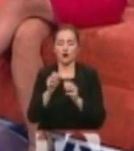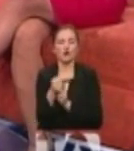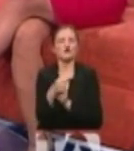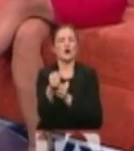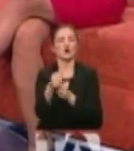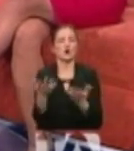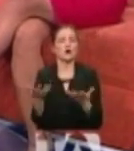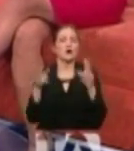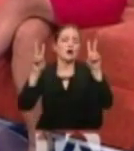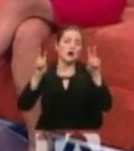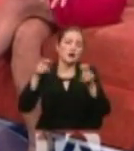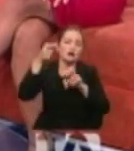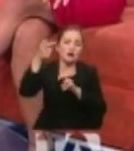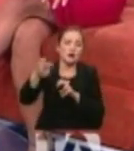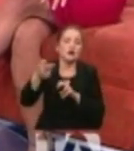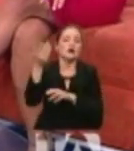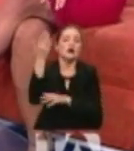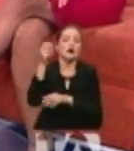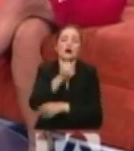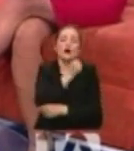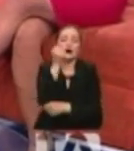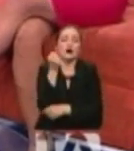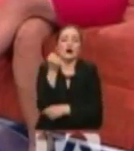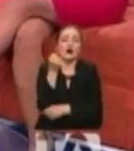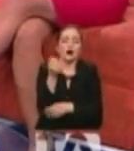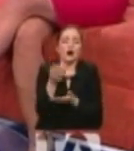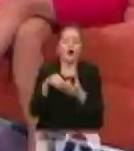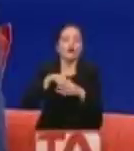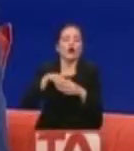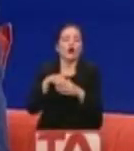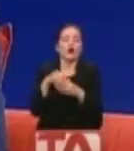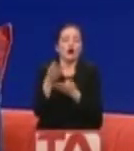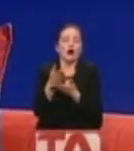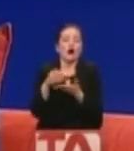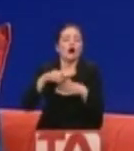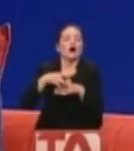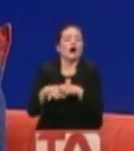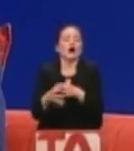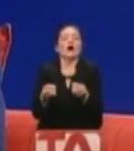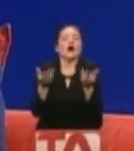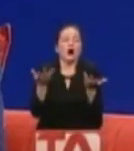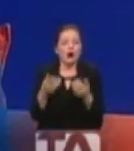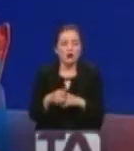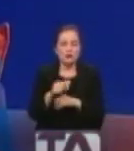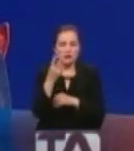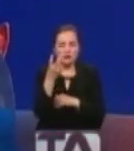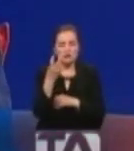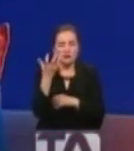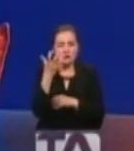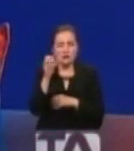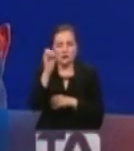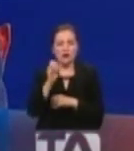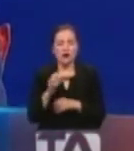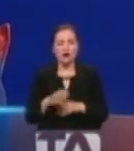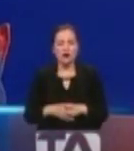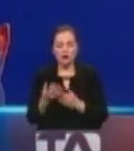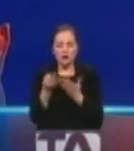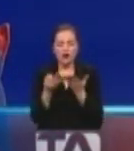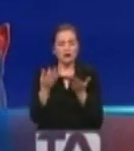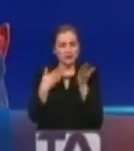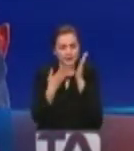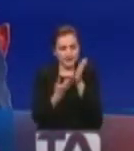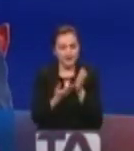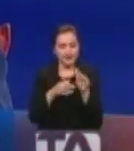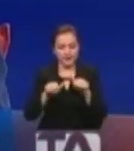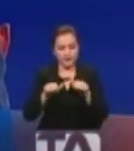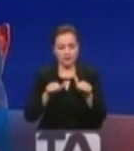hacer obras le quedará al próximo alcalde, ¿qué? ¿Un 12, un 15%? A ver, este problema del presupuesto está dentro del contexto del modelo de gestión,